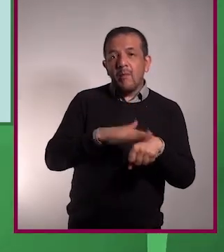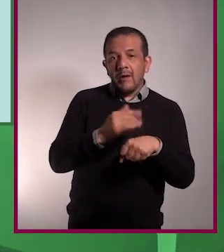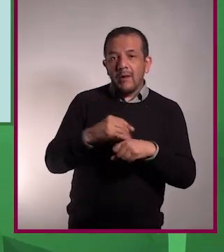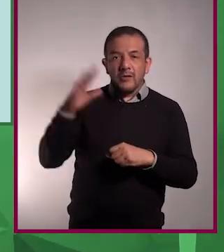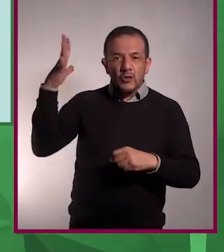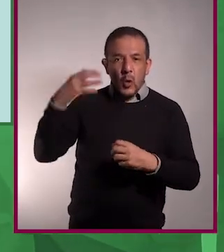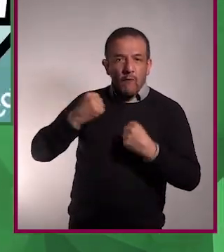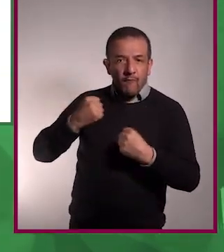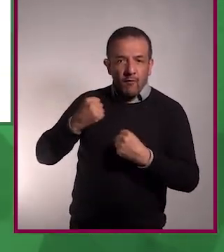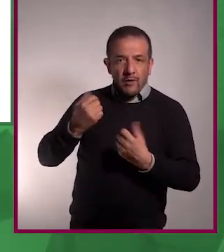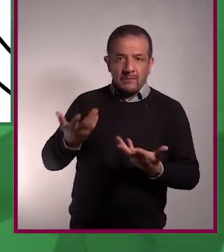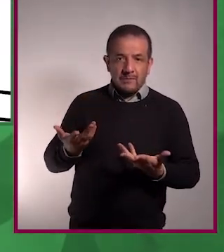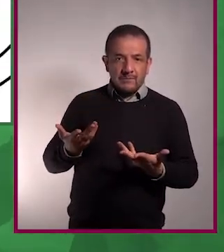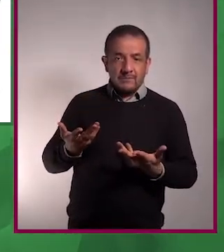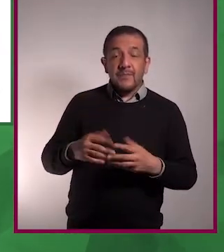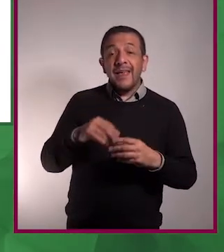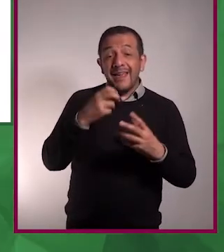climático.